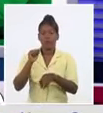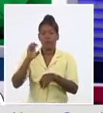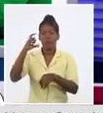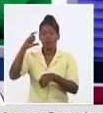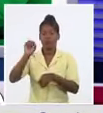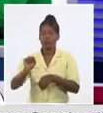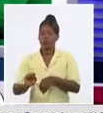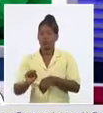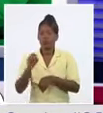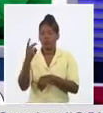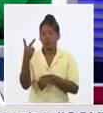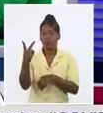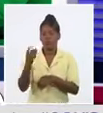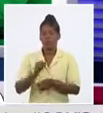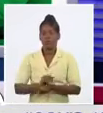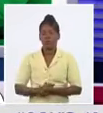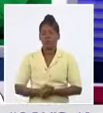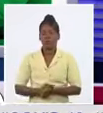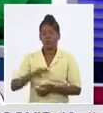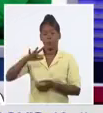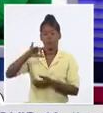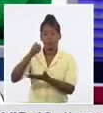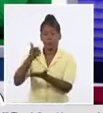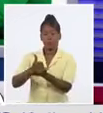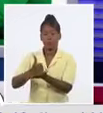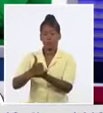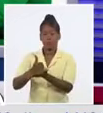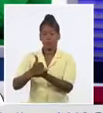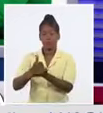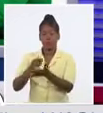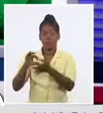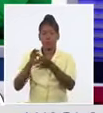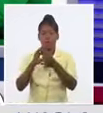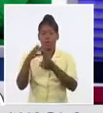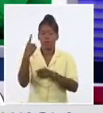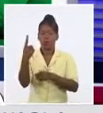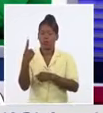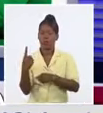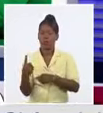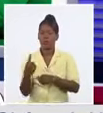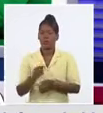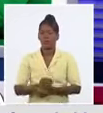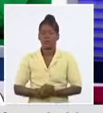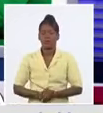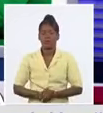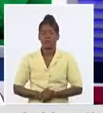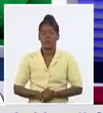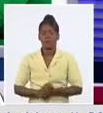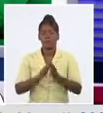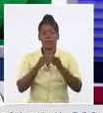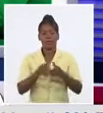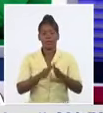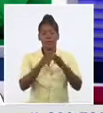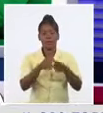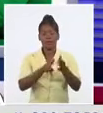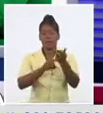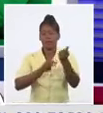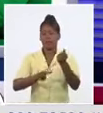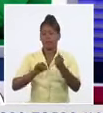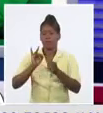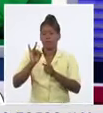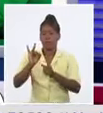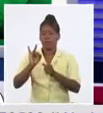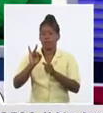Sur, 2, y de Pinar del Río y Guanes, 1 fallecido de cada uno. En Granma fallecen también 7